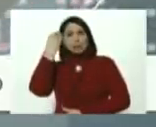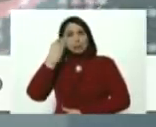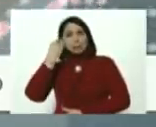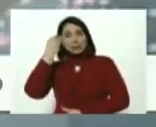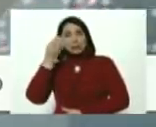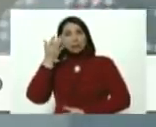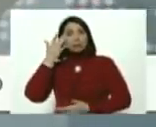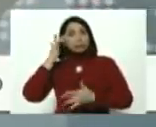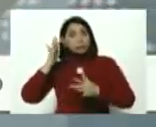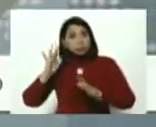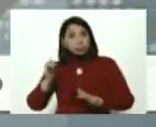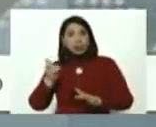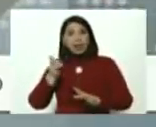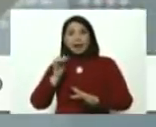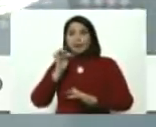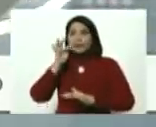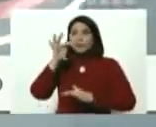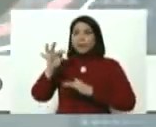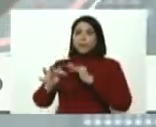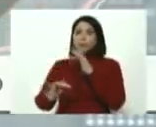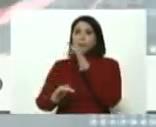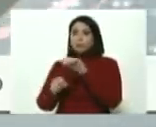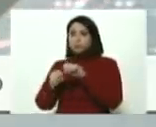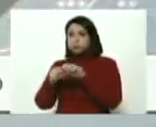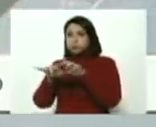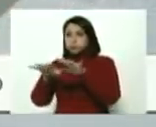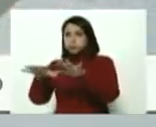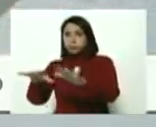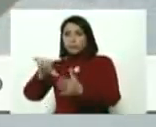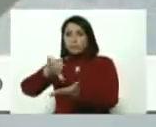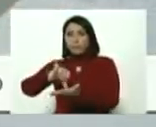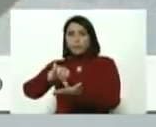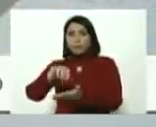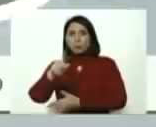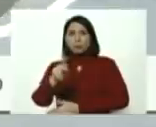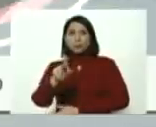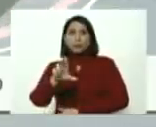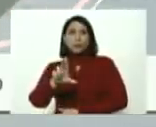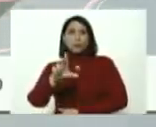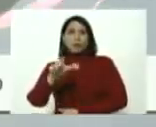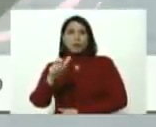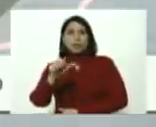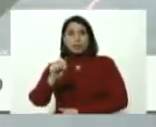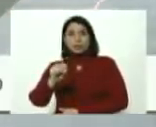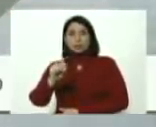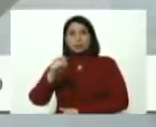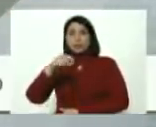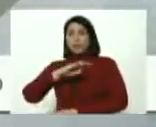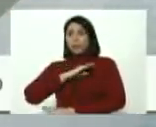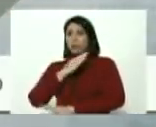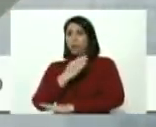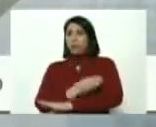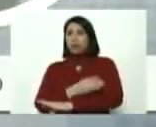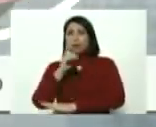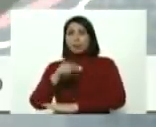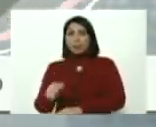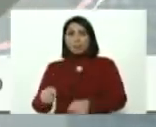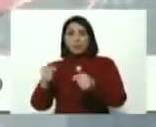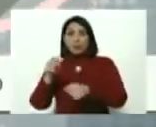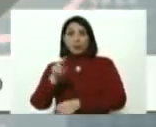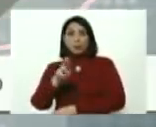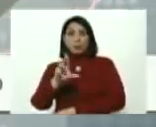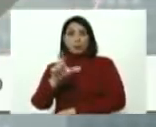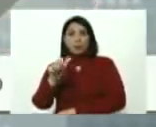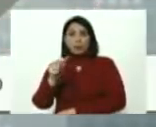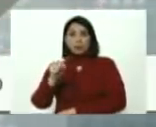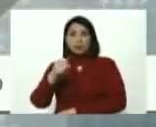haber diseminación de ese foco puntual, intensivo, del mercado de las pulgas